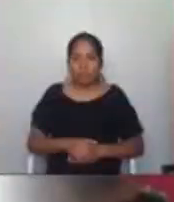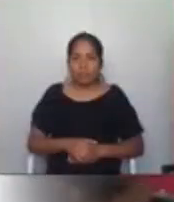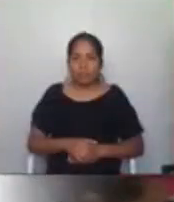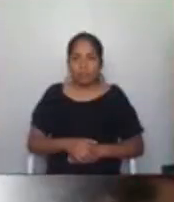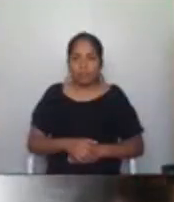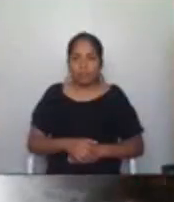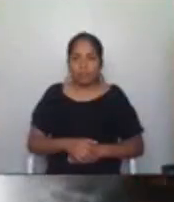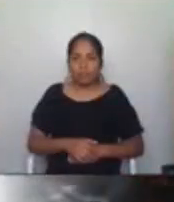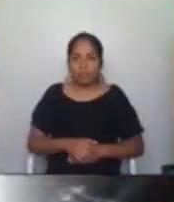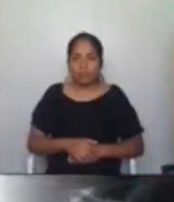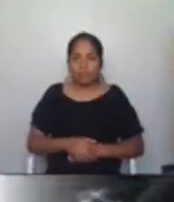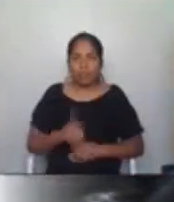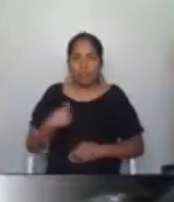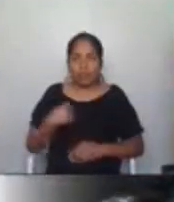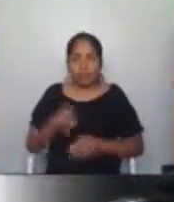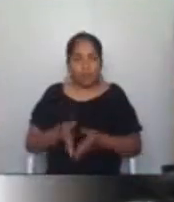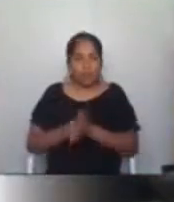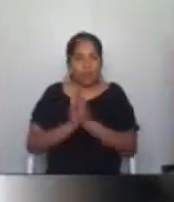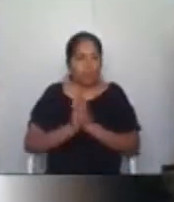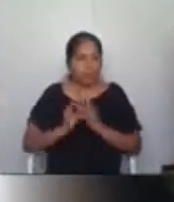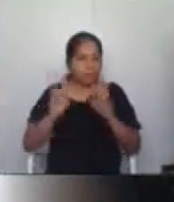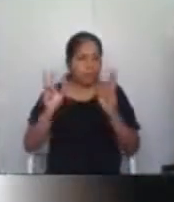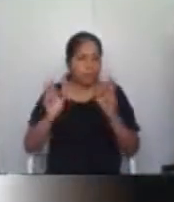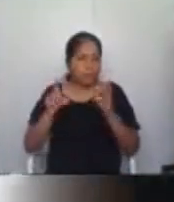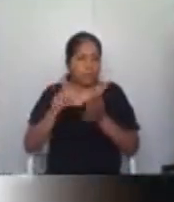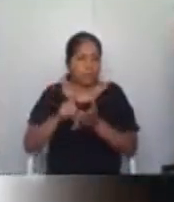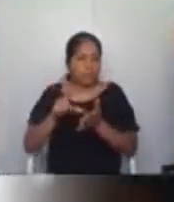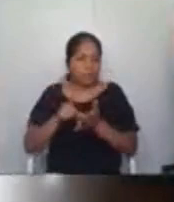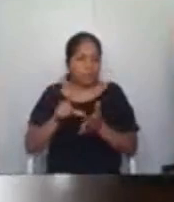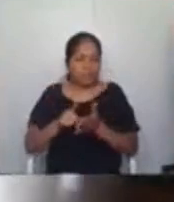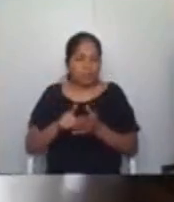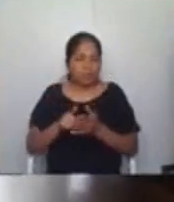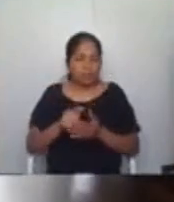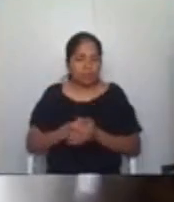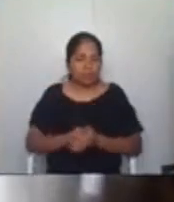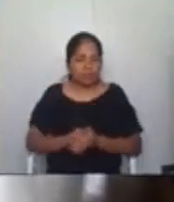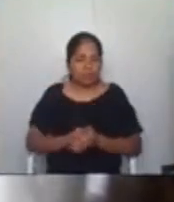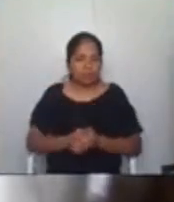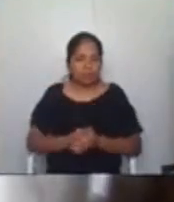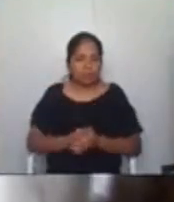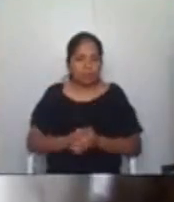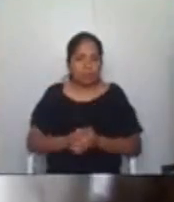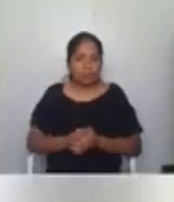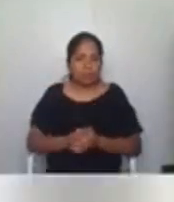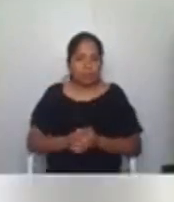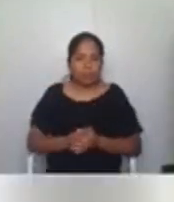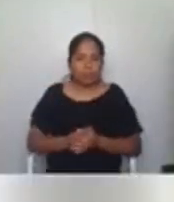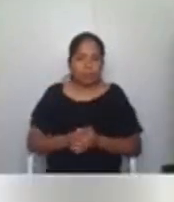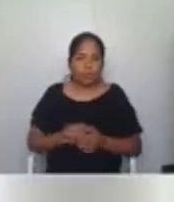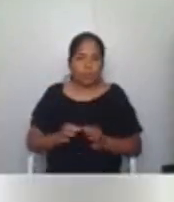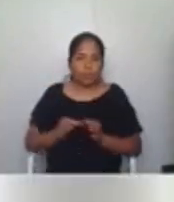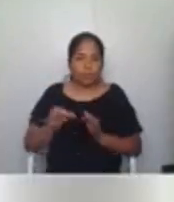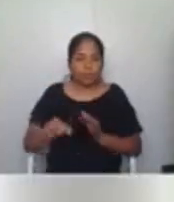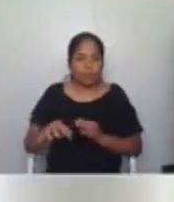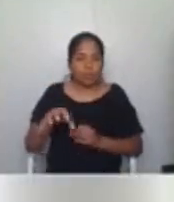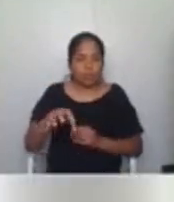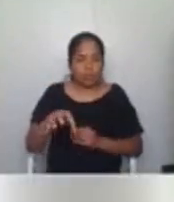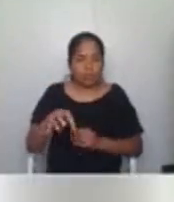Que he pedido también para Lima, como Lima Región y Lima Metropolitana, he pedido